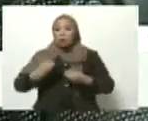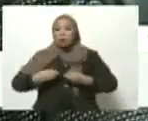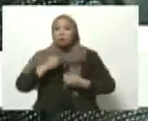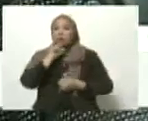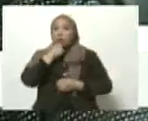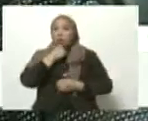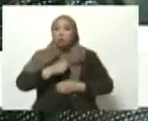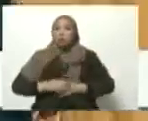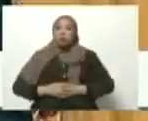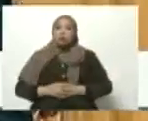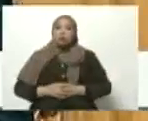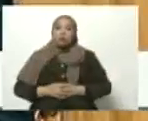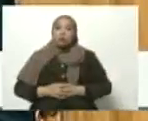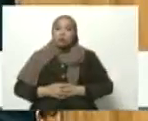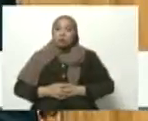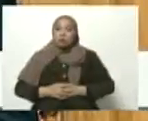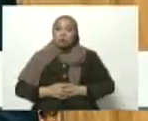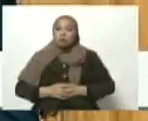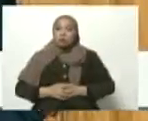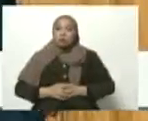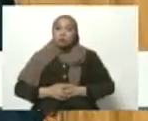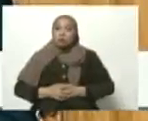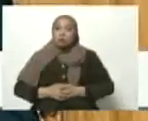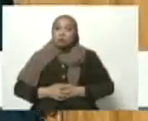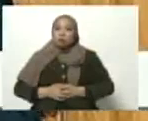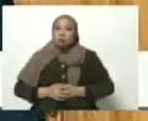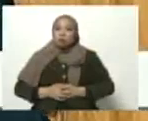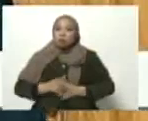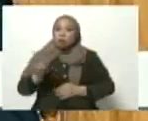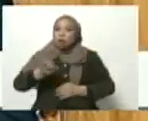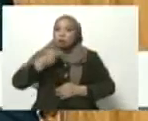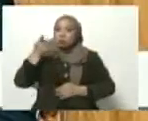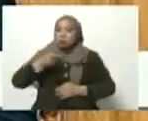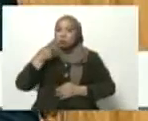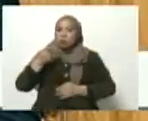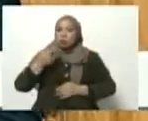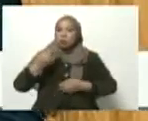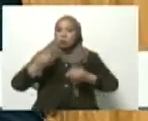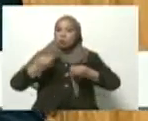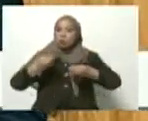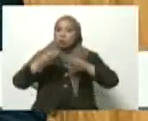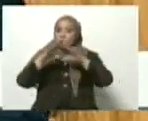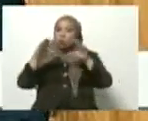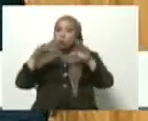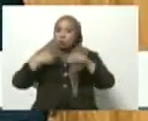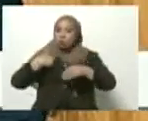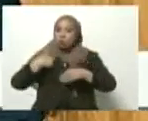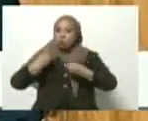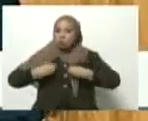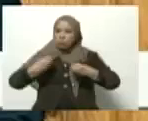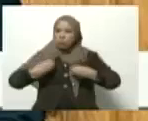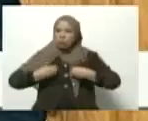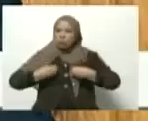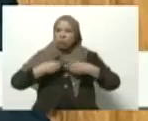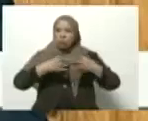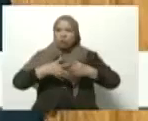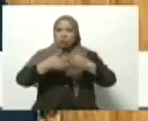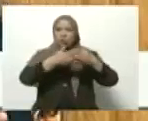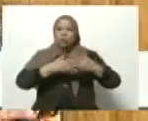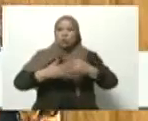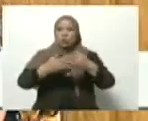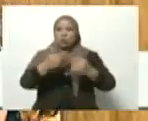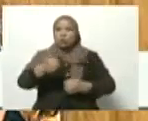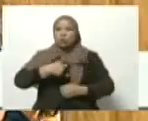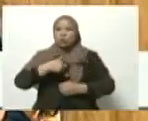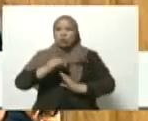hablando. Y él dijo, mire, la política de toda mi vida ha sido que para que Estados Unidos prevalezca, yo tengo que